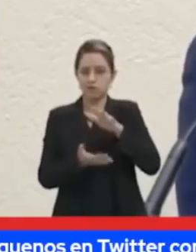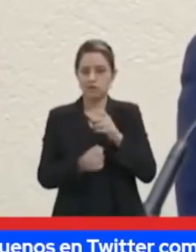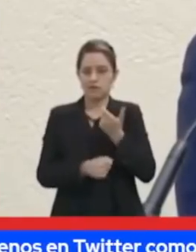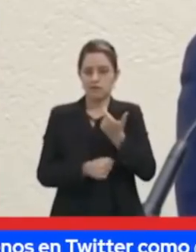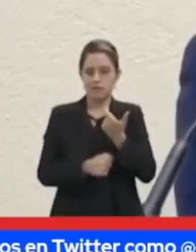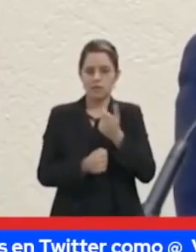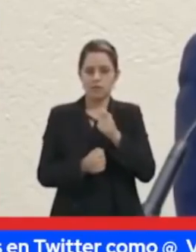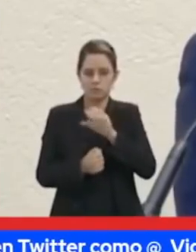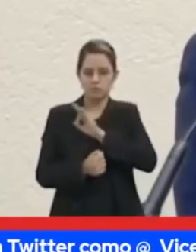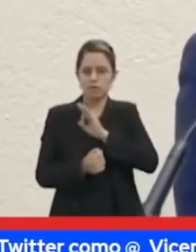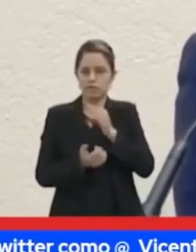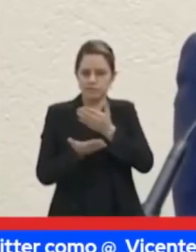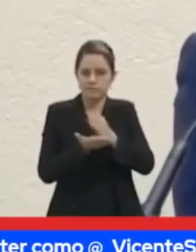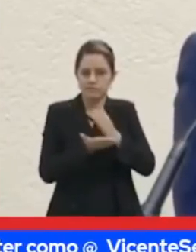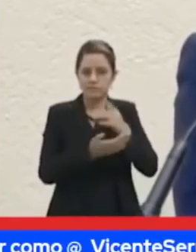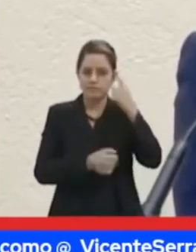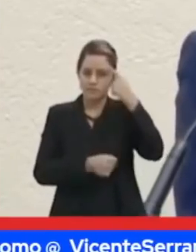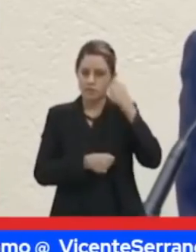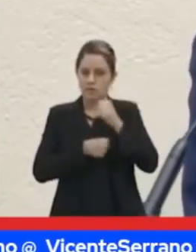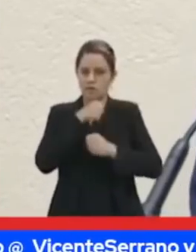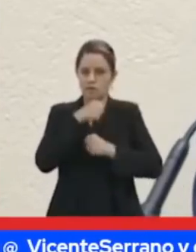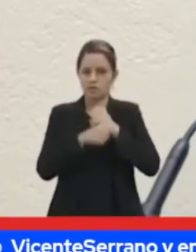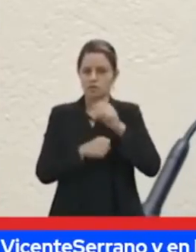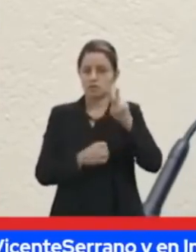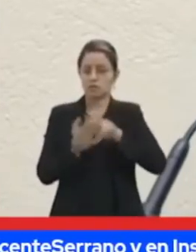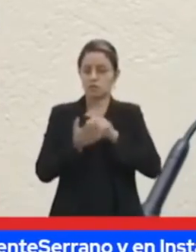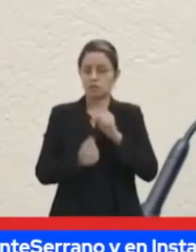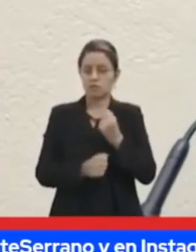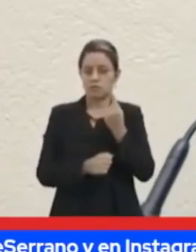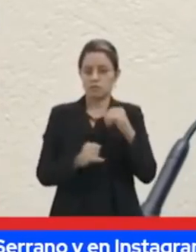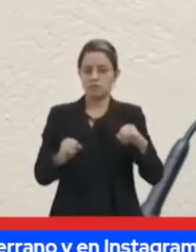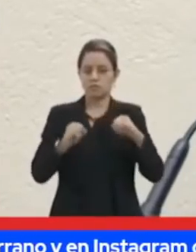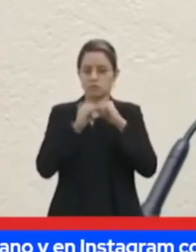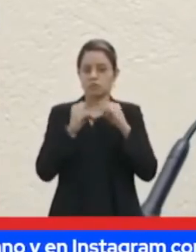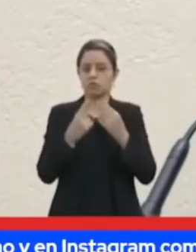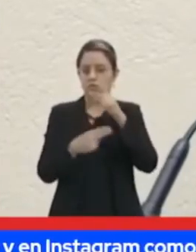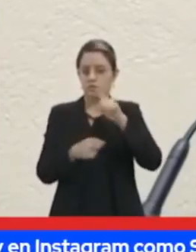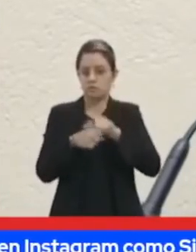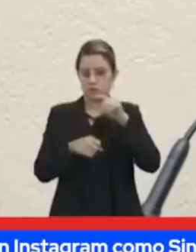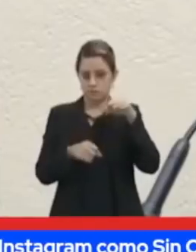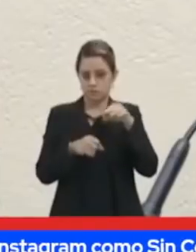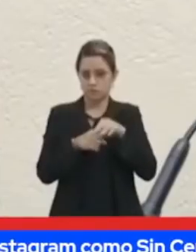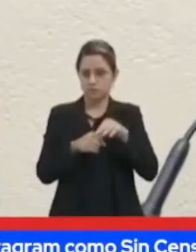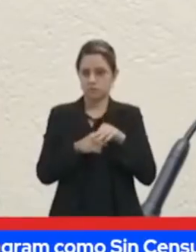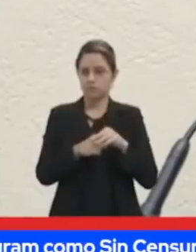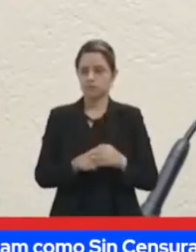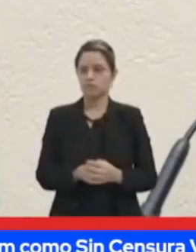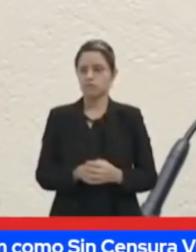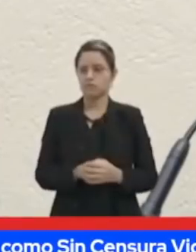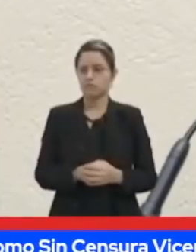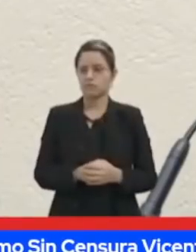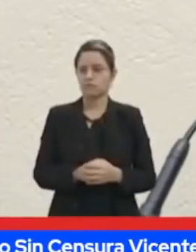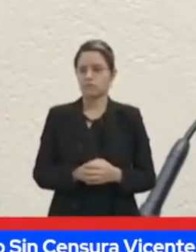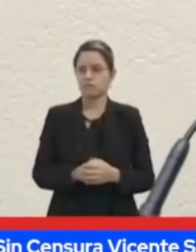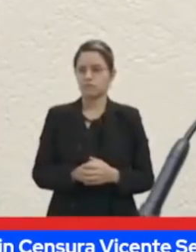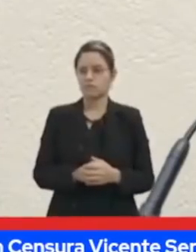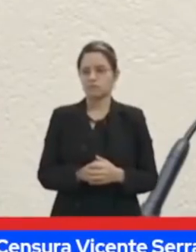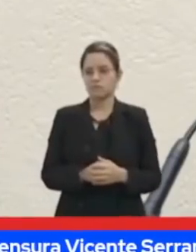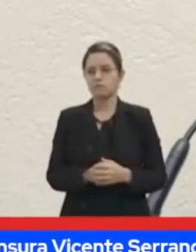presupuestales para el ejercicio 2021 que le han permitido al instituto nacional electoral digamos generar las